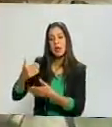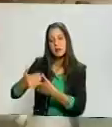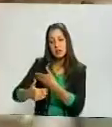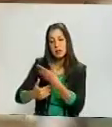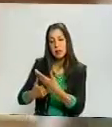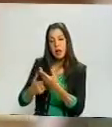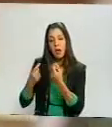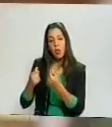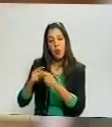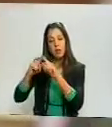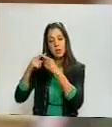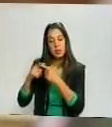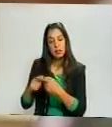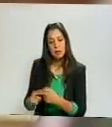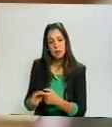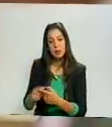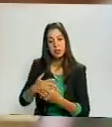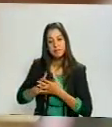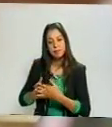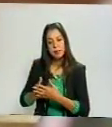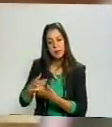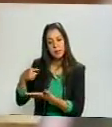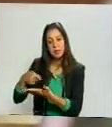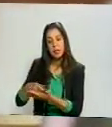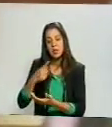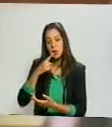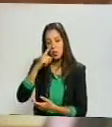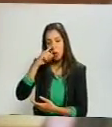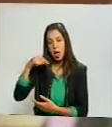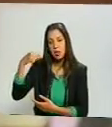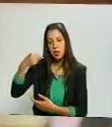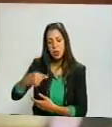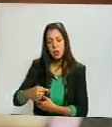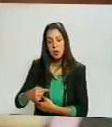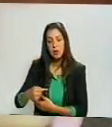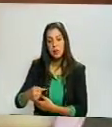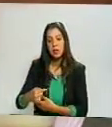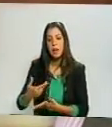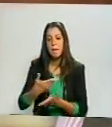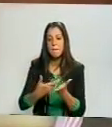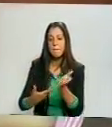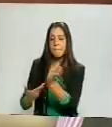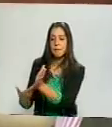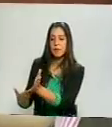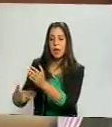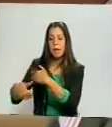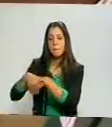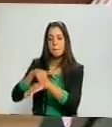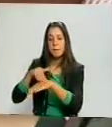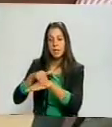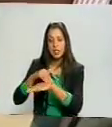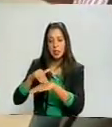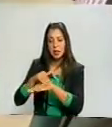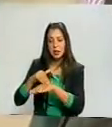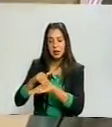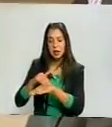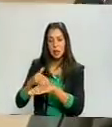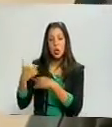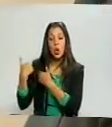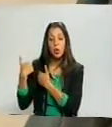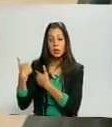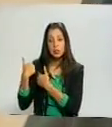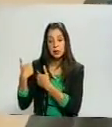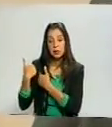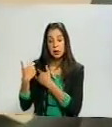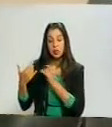del impuesto a invertir en el ejercicio fiscal siguiente ante el Ministerio del Poder Popular con